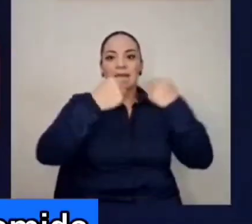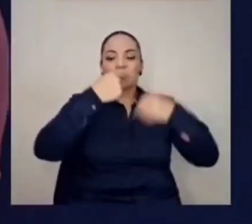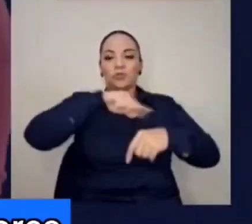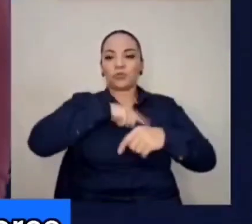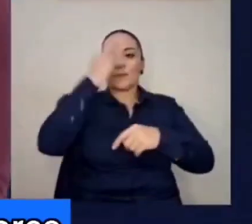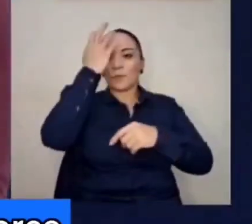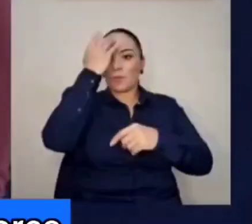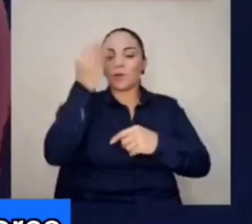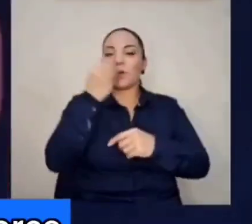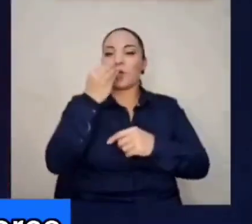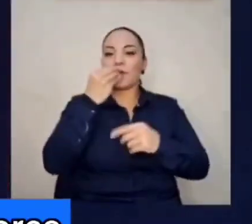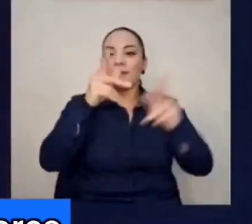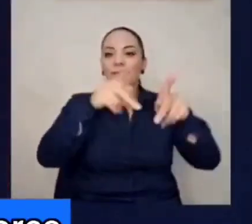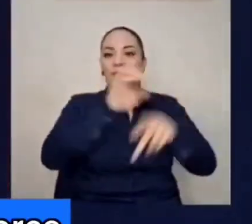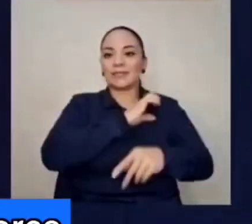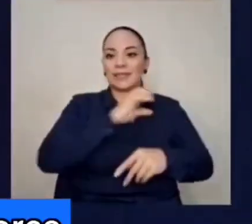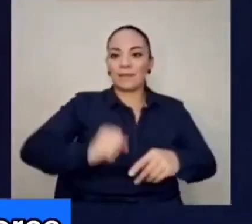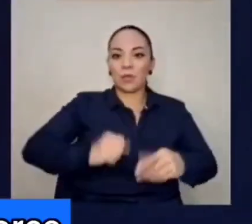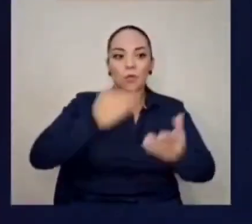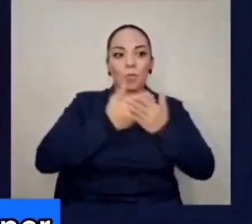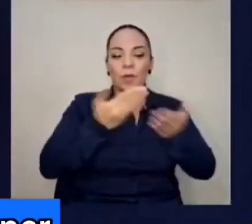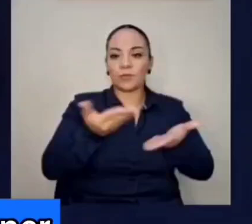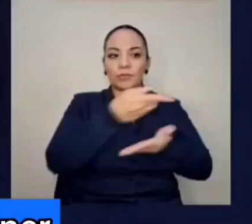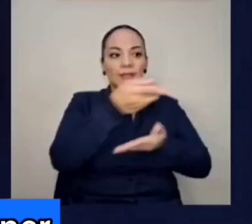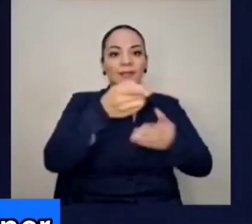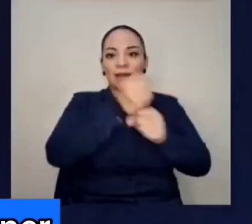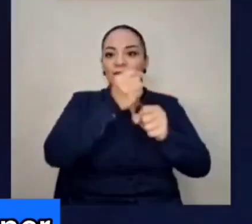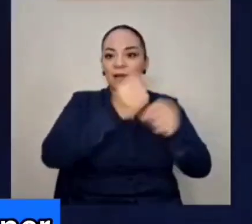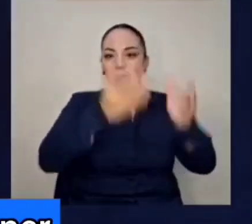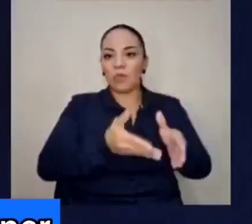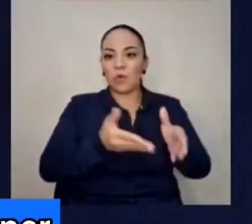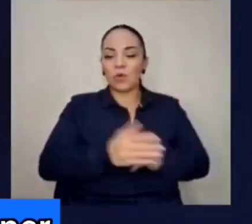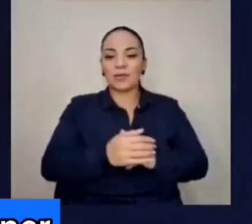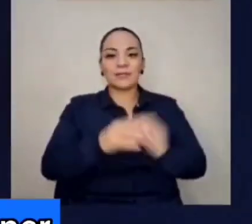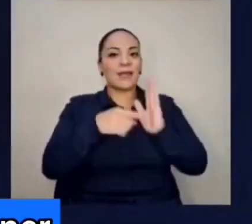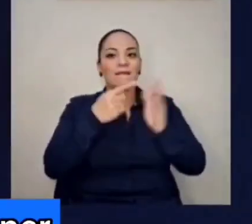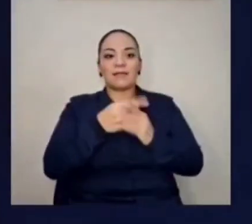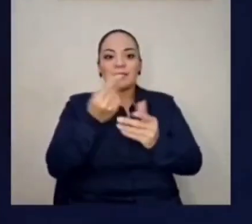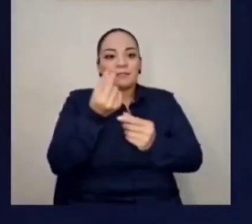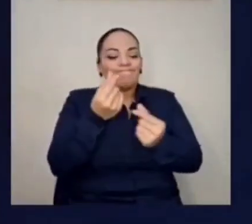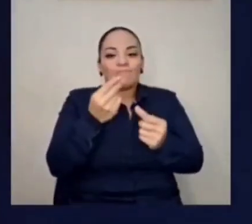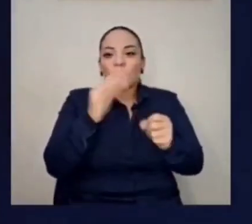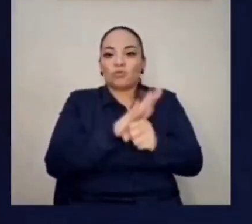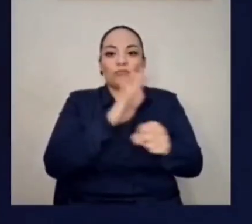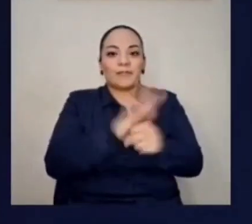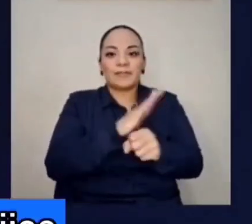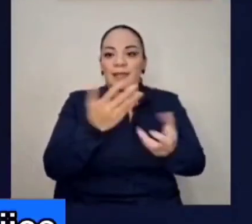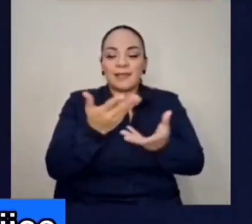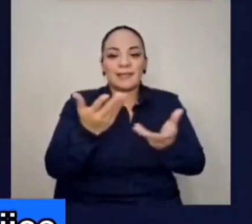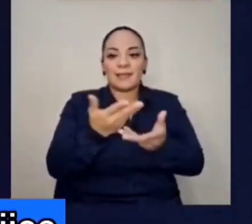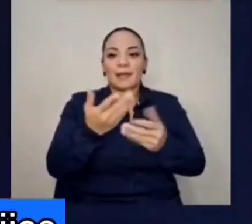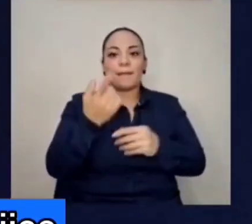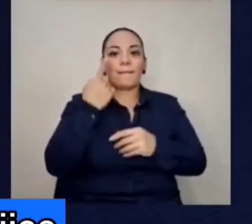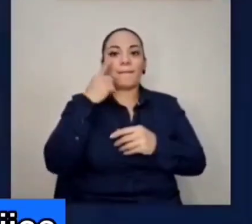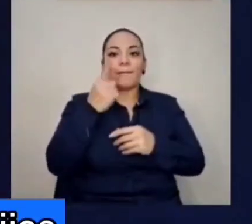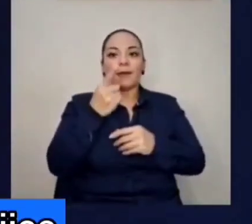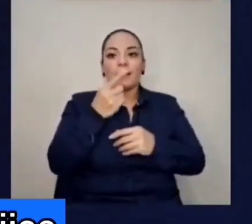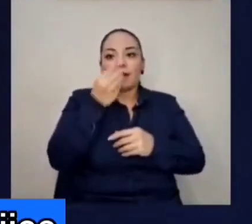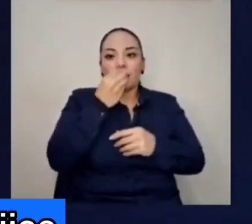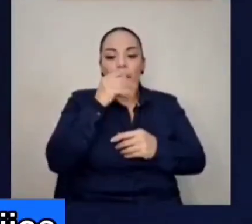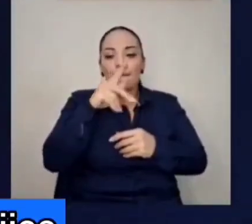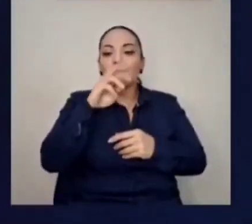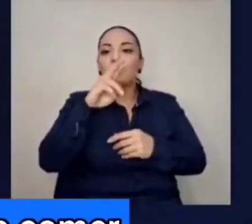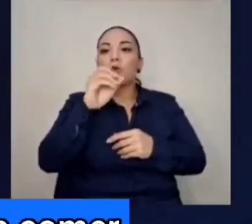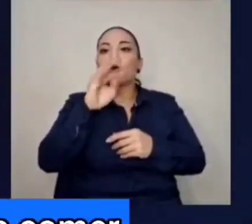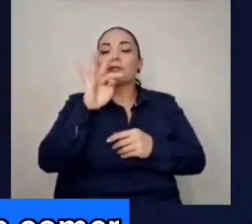la comida de los salvadoreños de bien, los trabajadores, los que a veces no les alcanza para poner suficiente proteína en el plato de